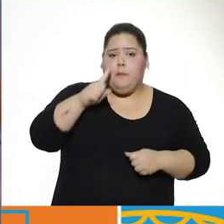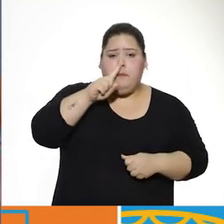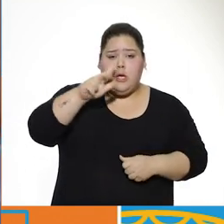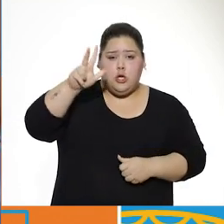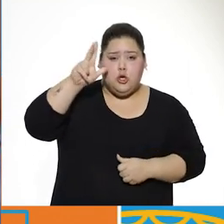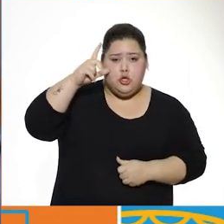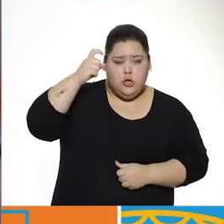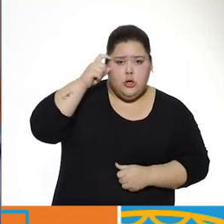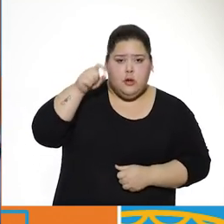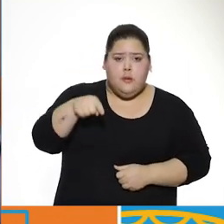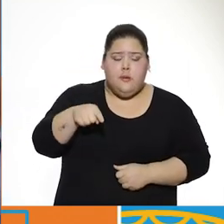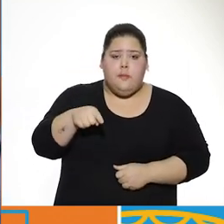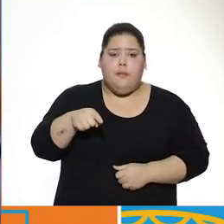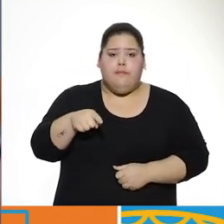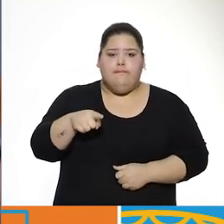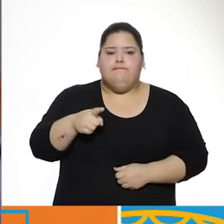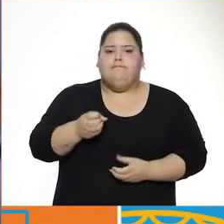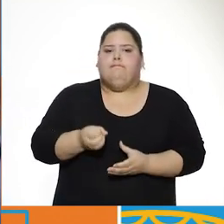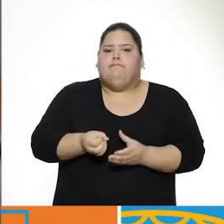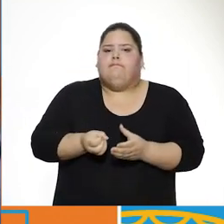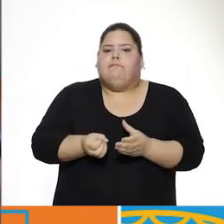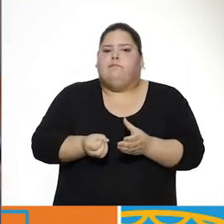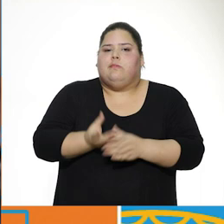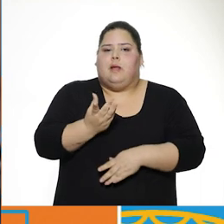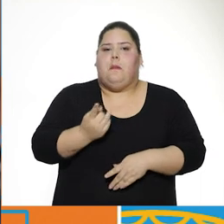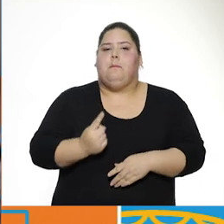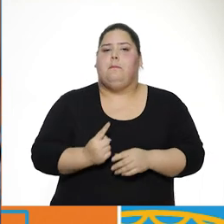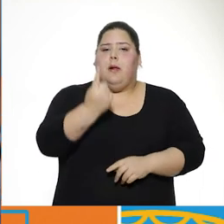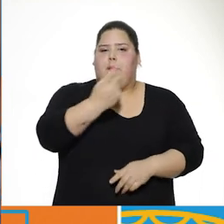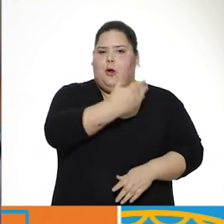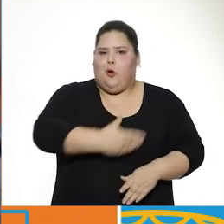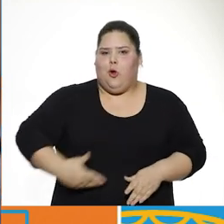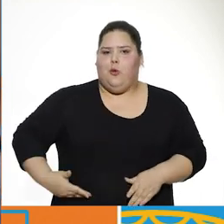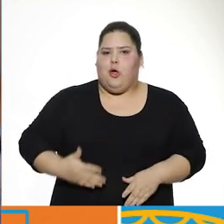de 1810 nació nuestro